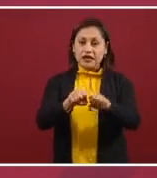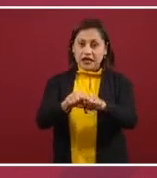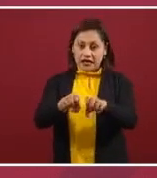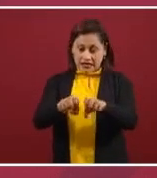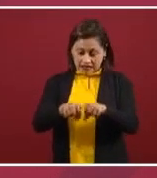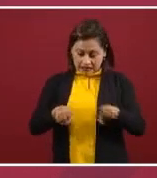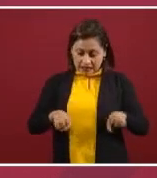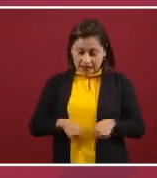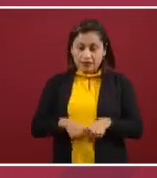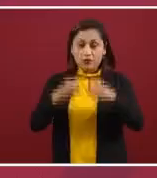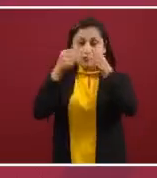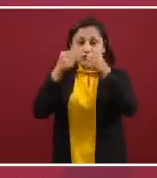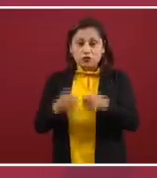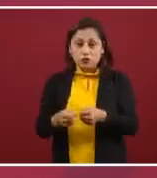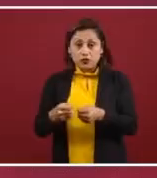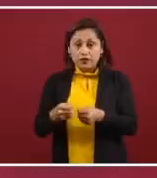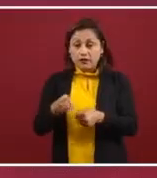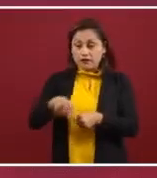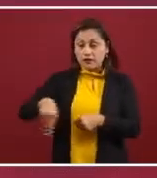yo la avalé,